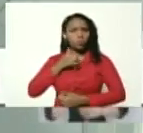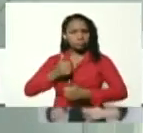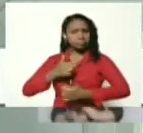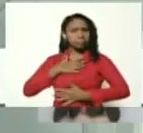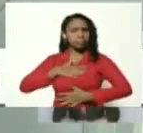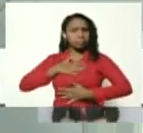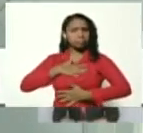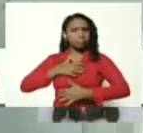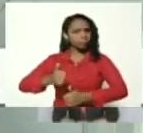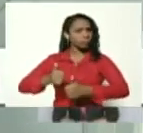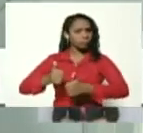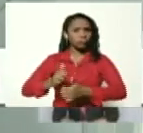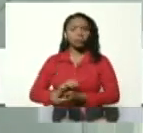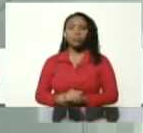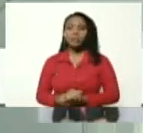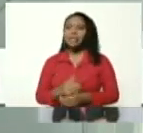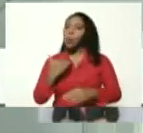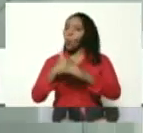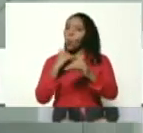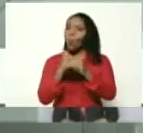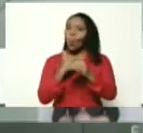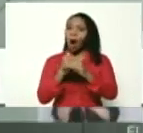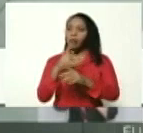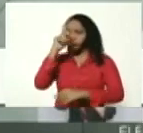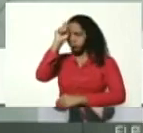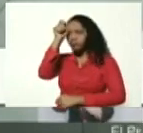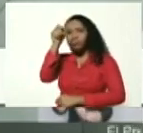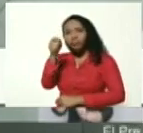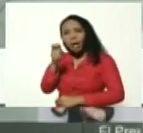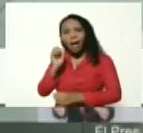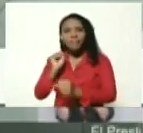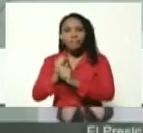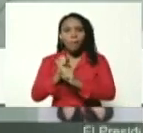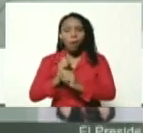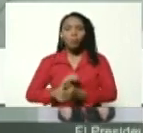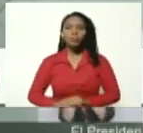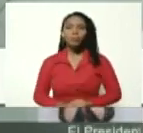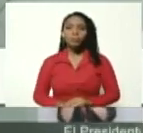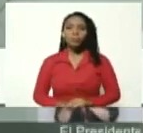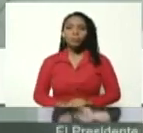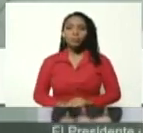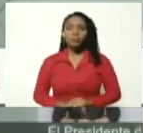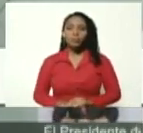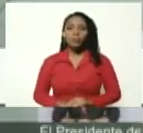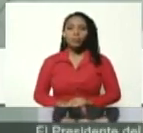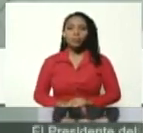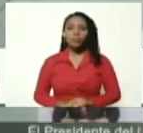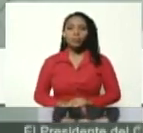como un gesto también de reconocimiento a su trabajo.